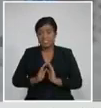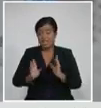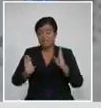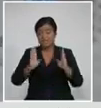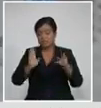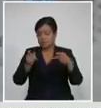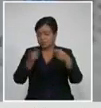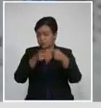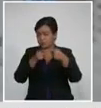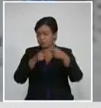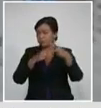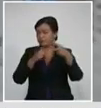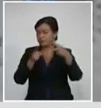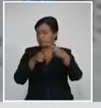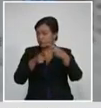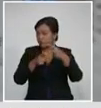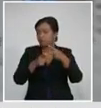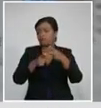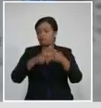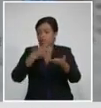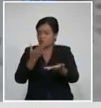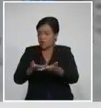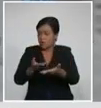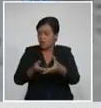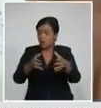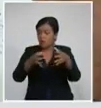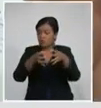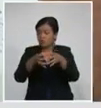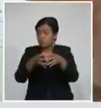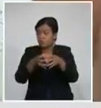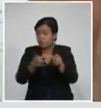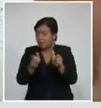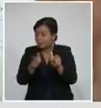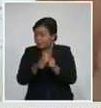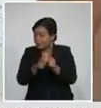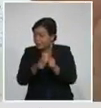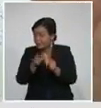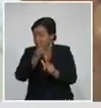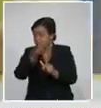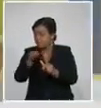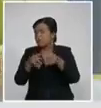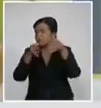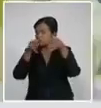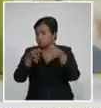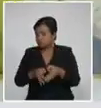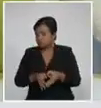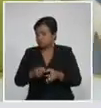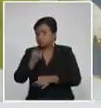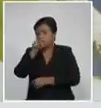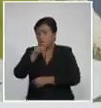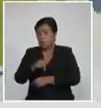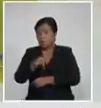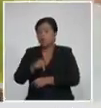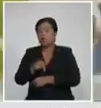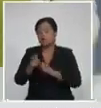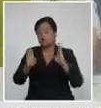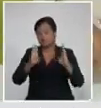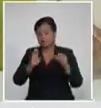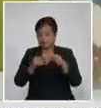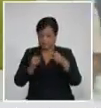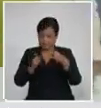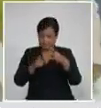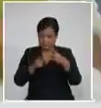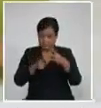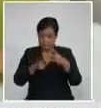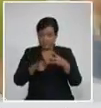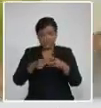2, comprobándose en grupos reducidos de sujetos que es segura. Ahora está en fase 3, pero sigue siendo